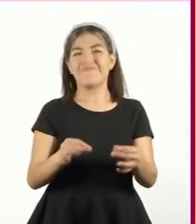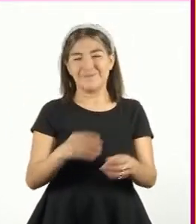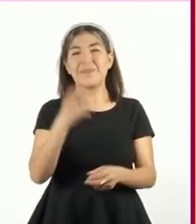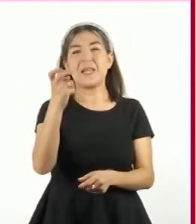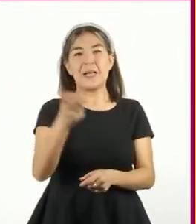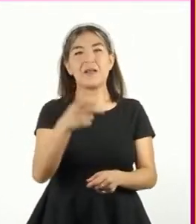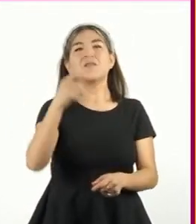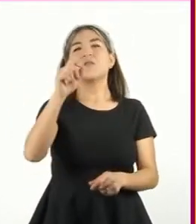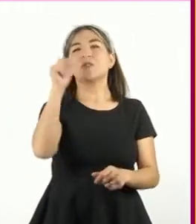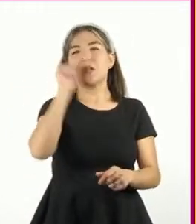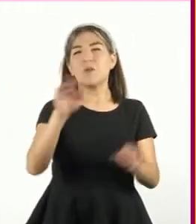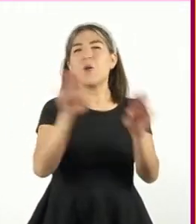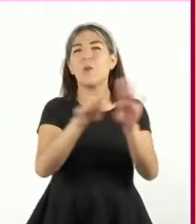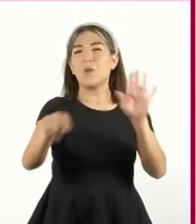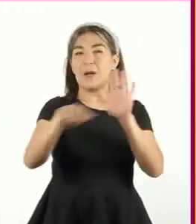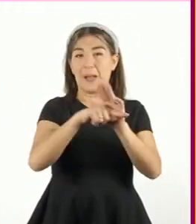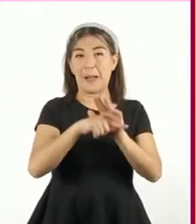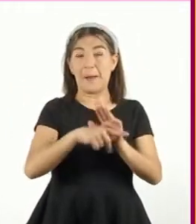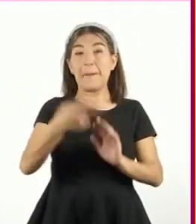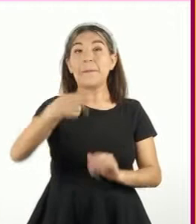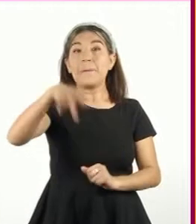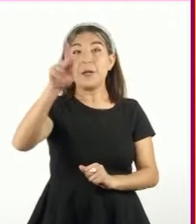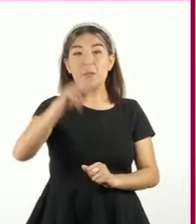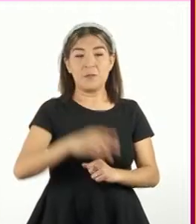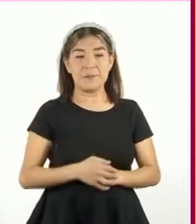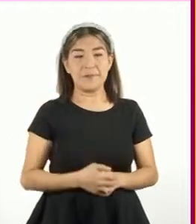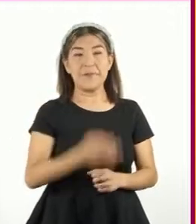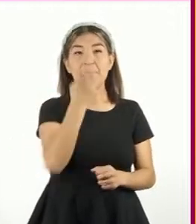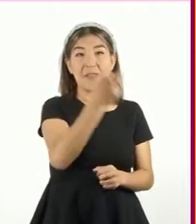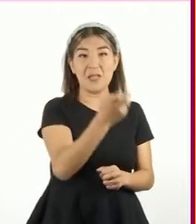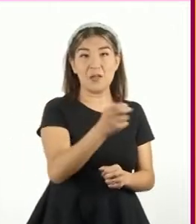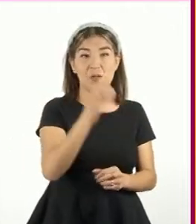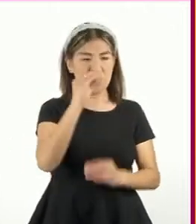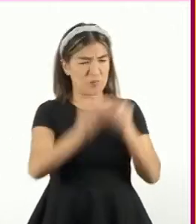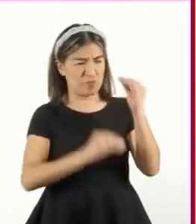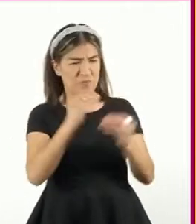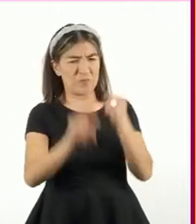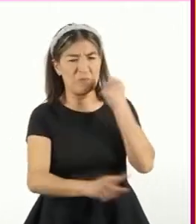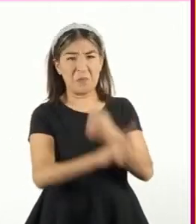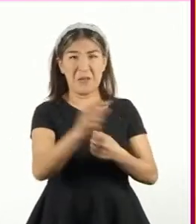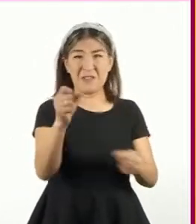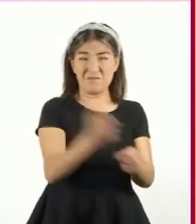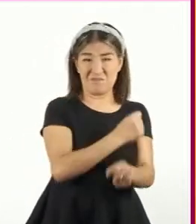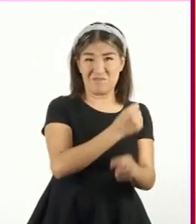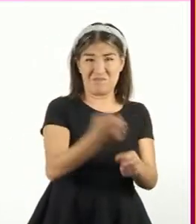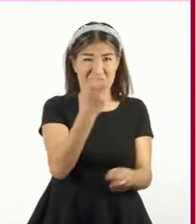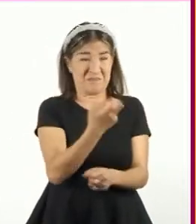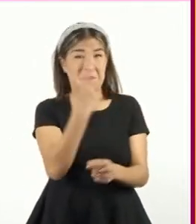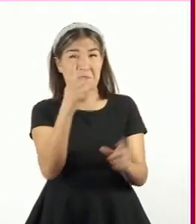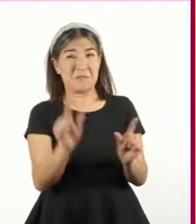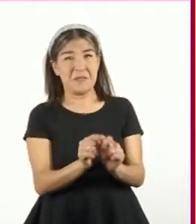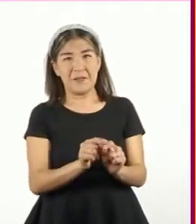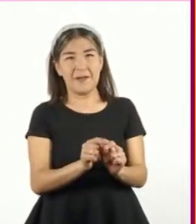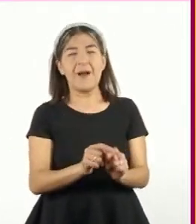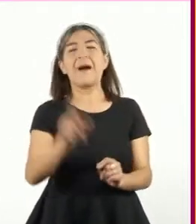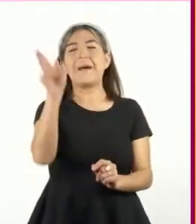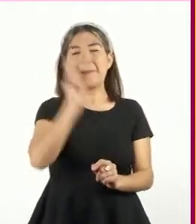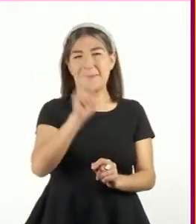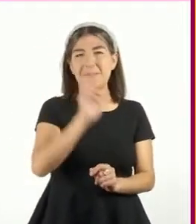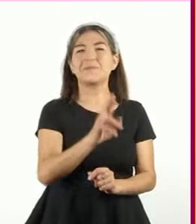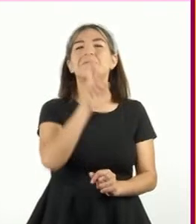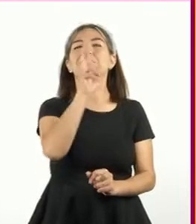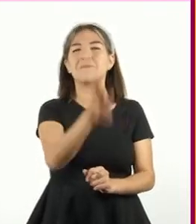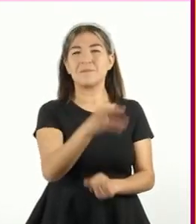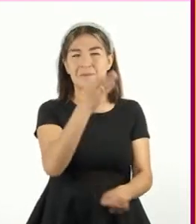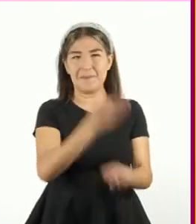de manera negativa, pero ¿es el conflicto solo enfrentamiento y violencia? Intentemos responder a